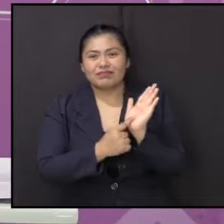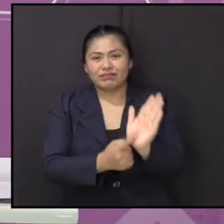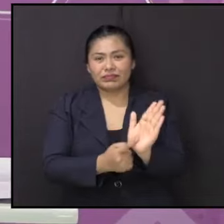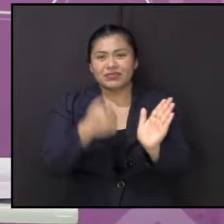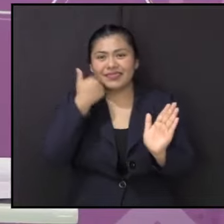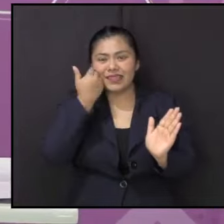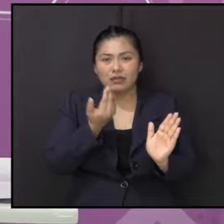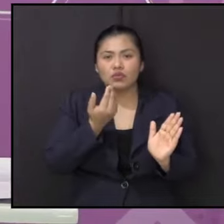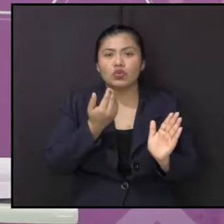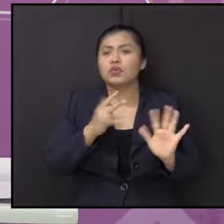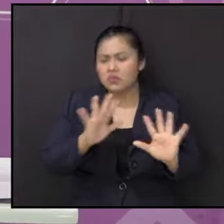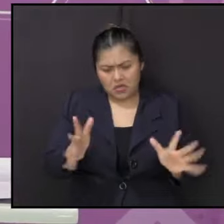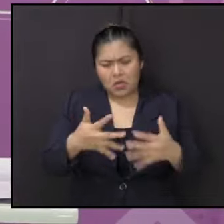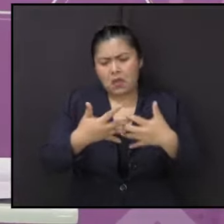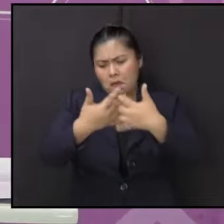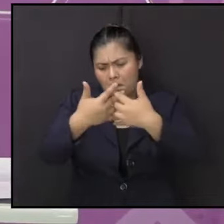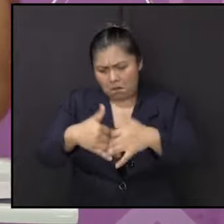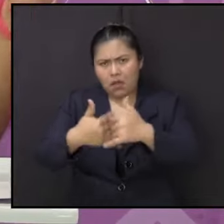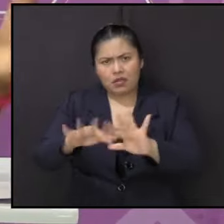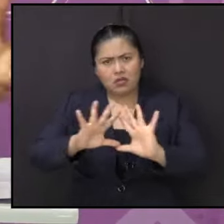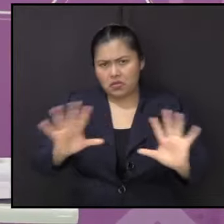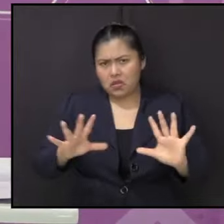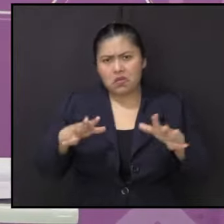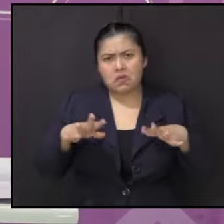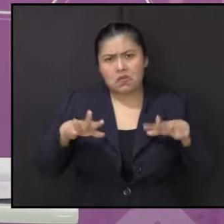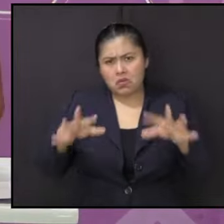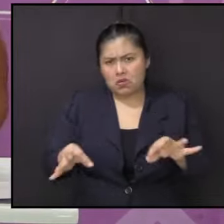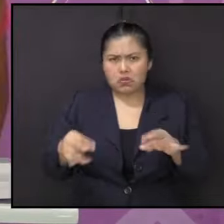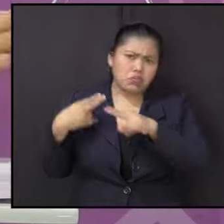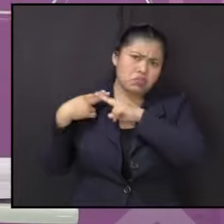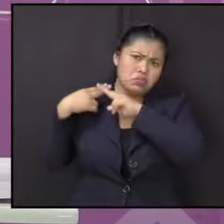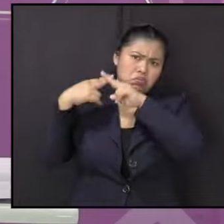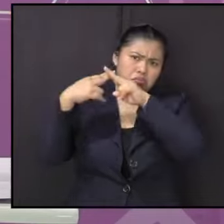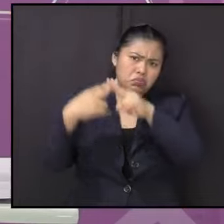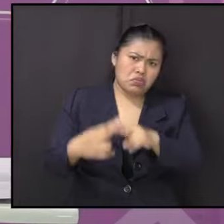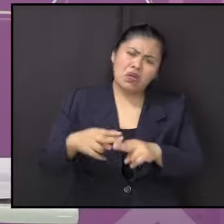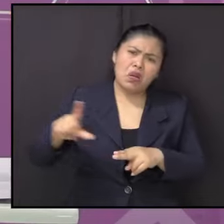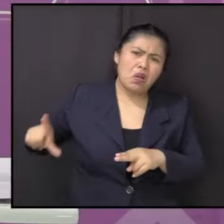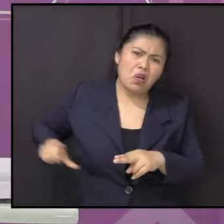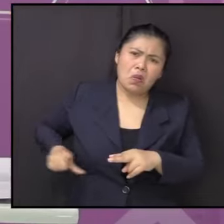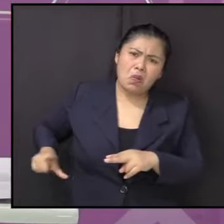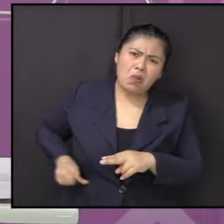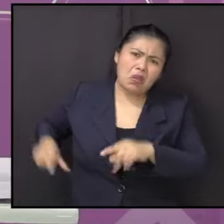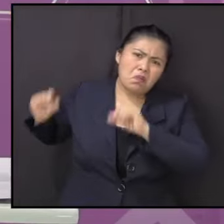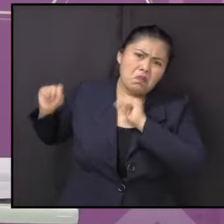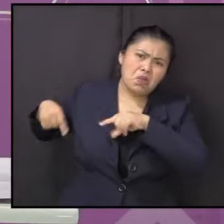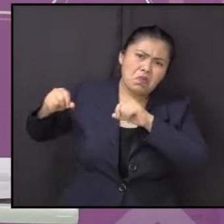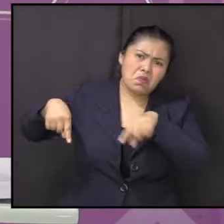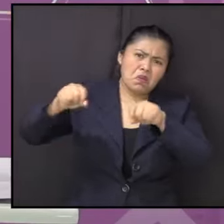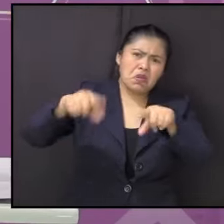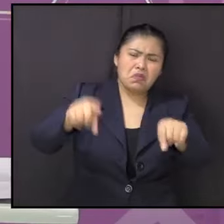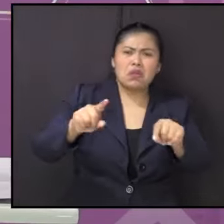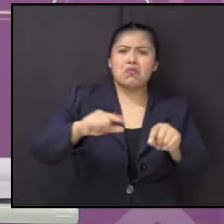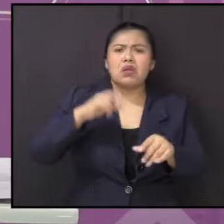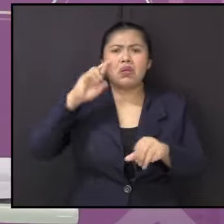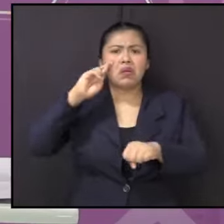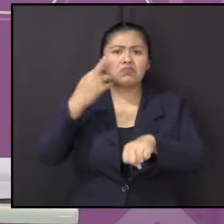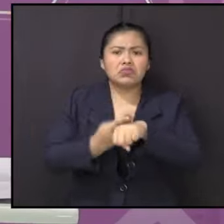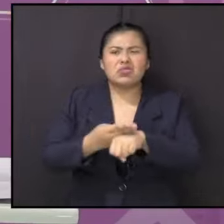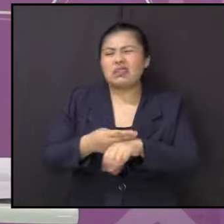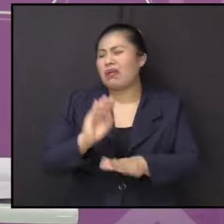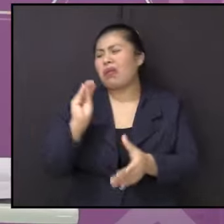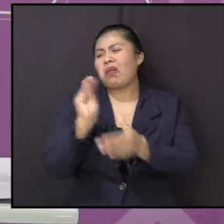ya empresas que están establecidas, de alguna manera como fueron establecidas durante los gobiernos anteriores, donde no tenían de alguna manera esta responsabilidad